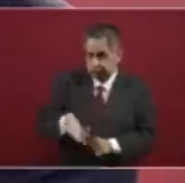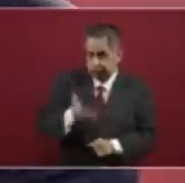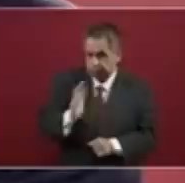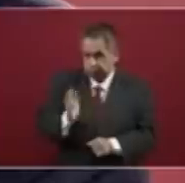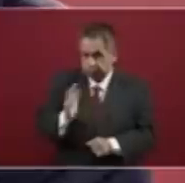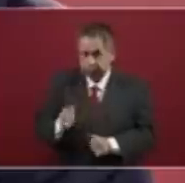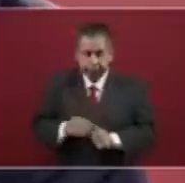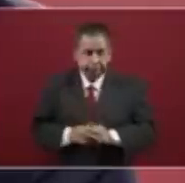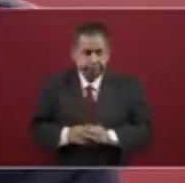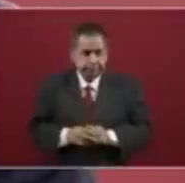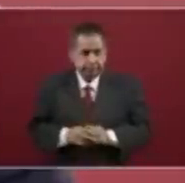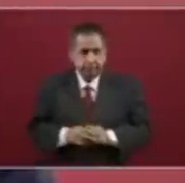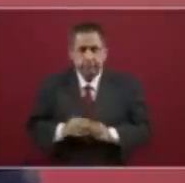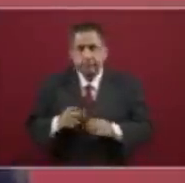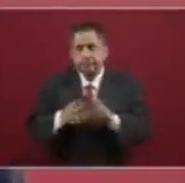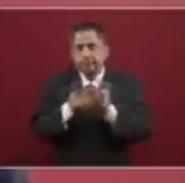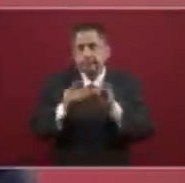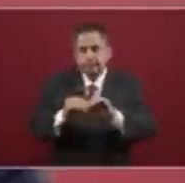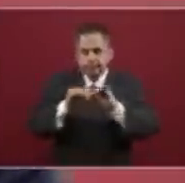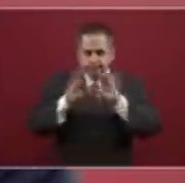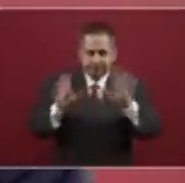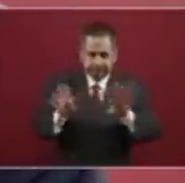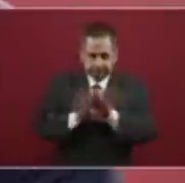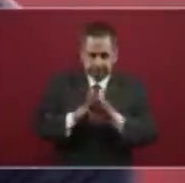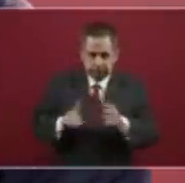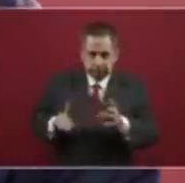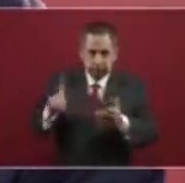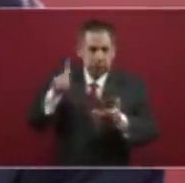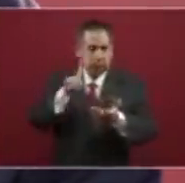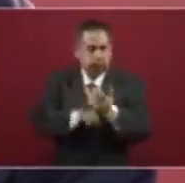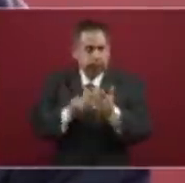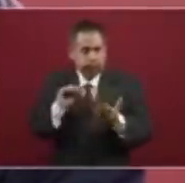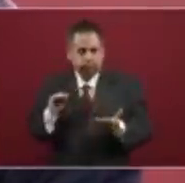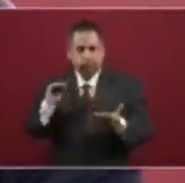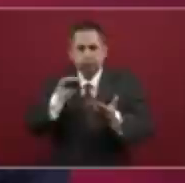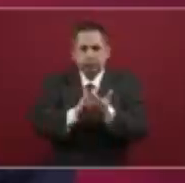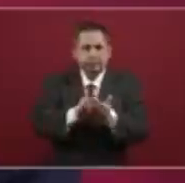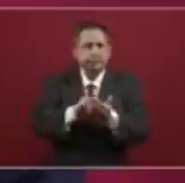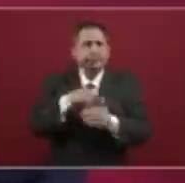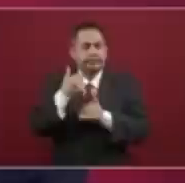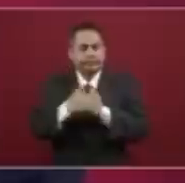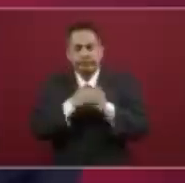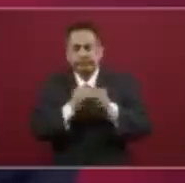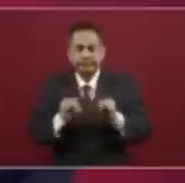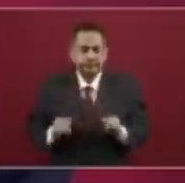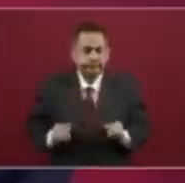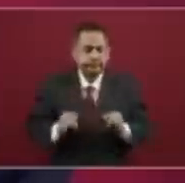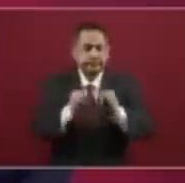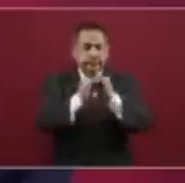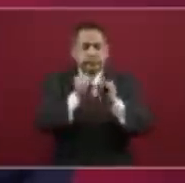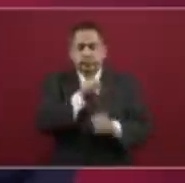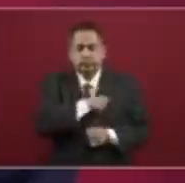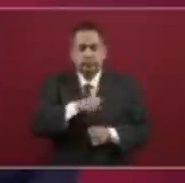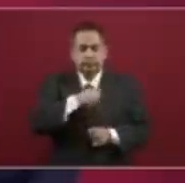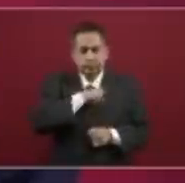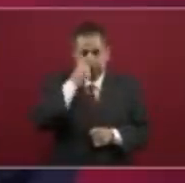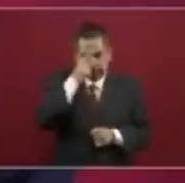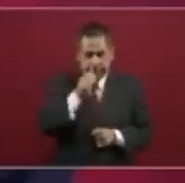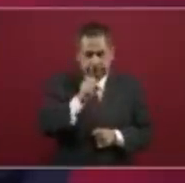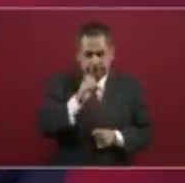Empezamos por definir que se va a crear el Instituto de la Salud para el Bienestar,